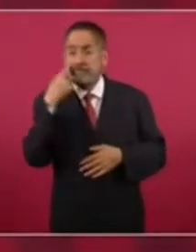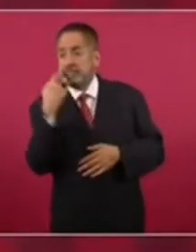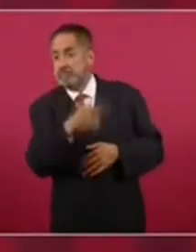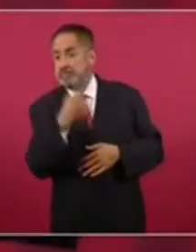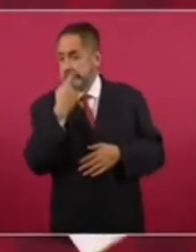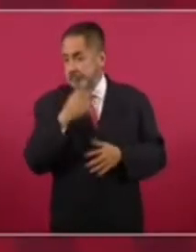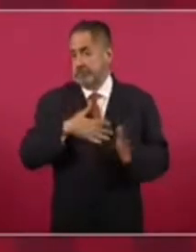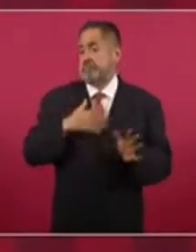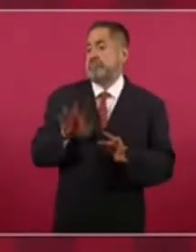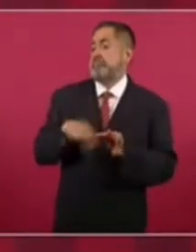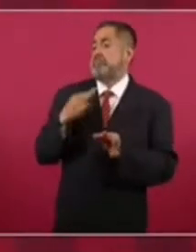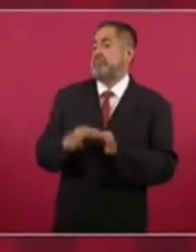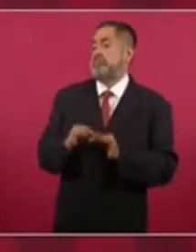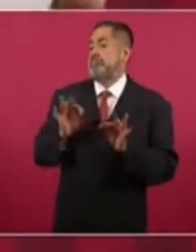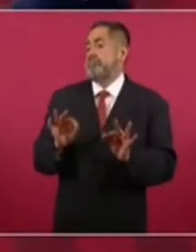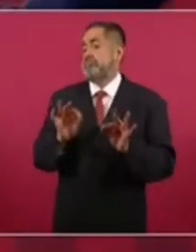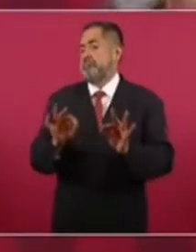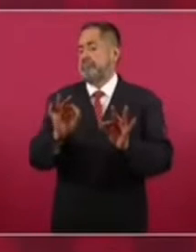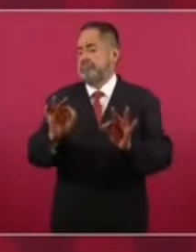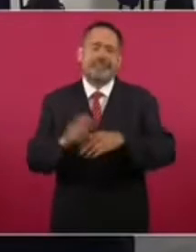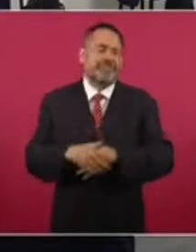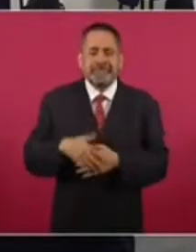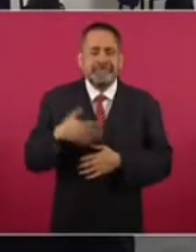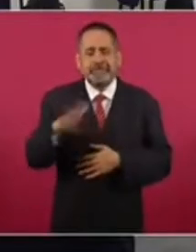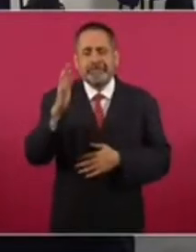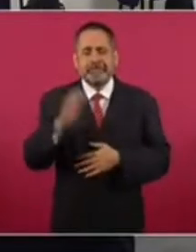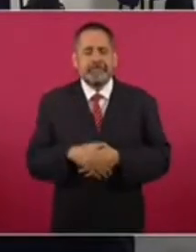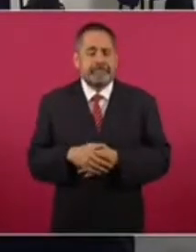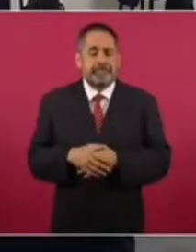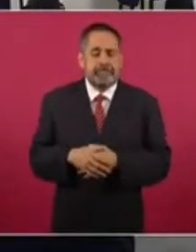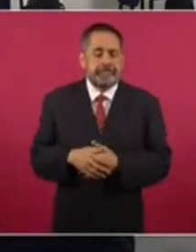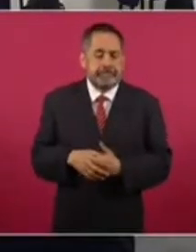para dar la nota.